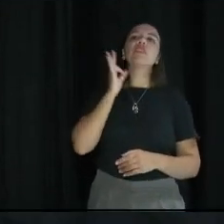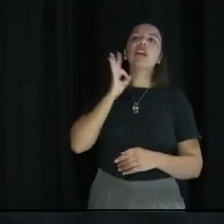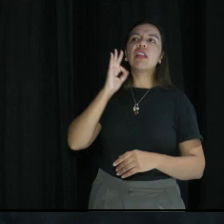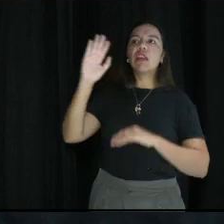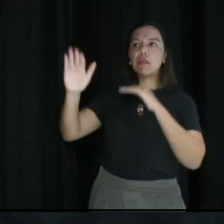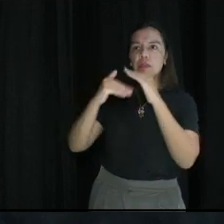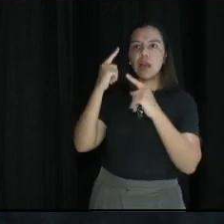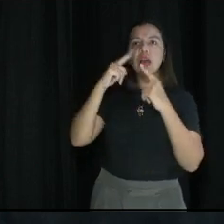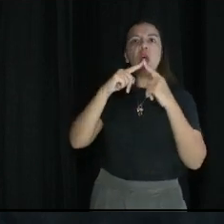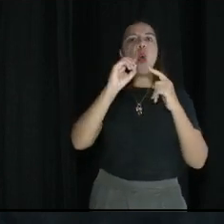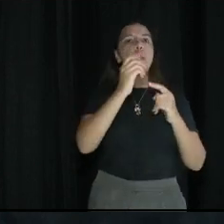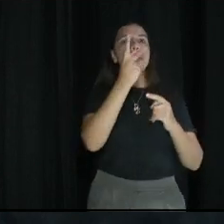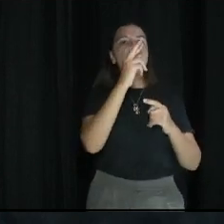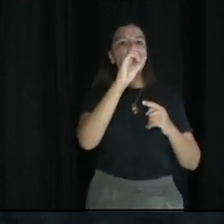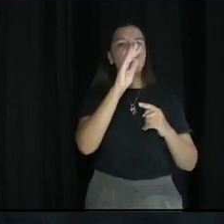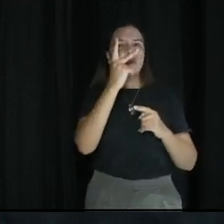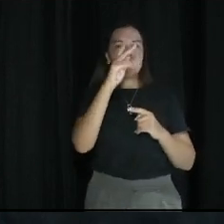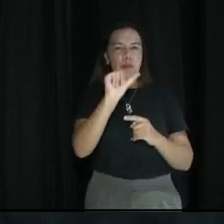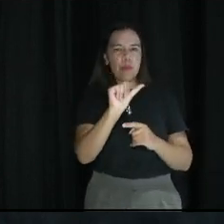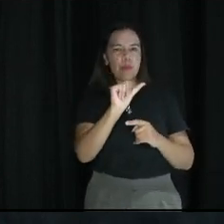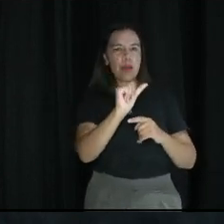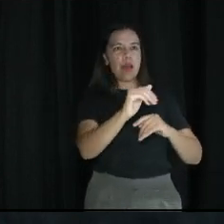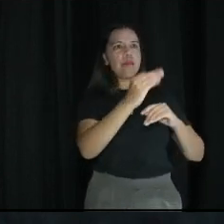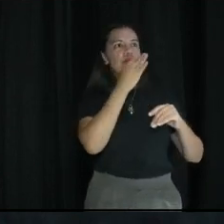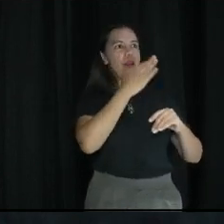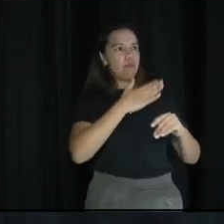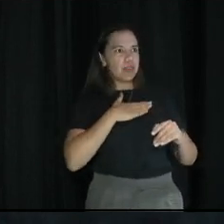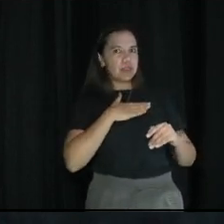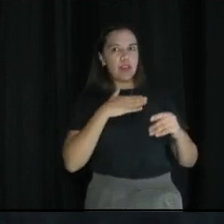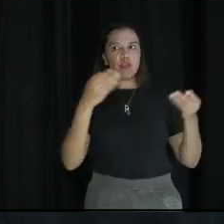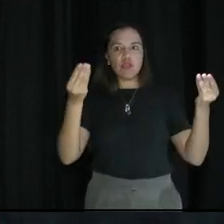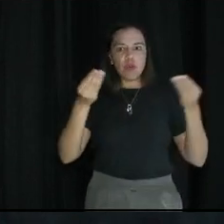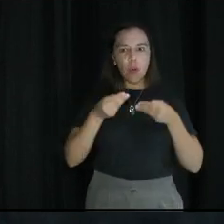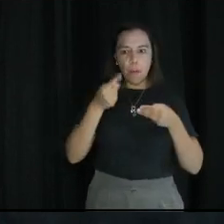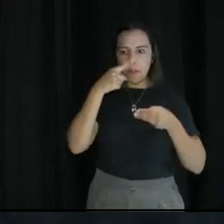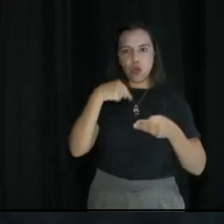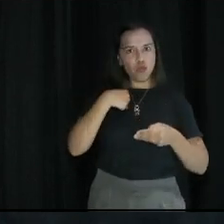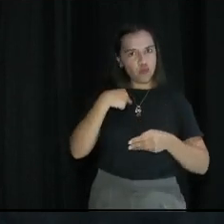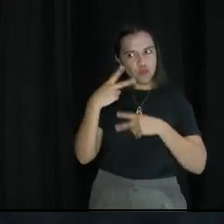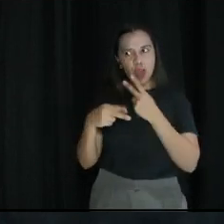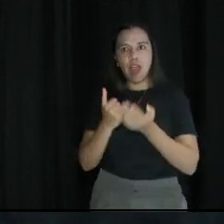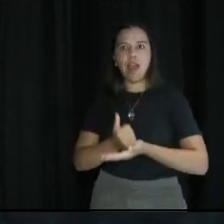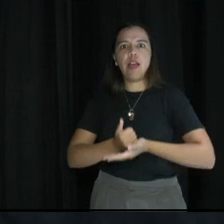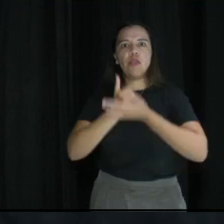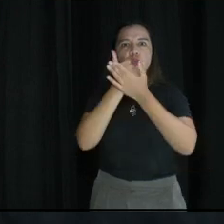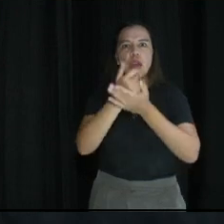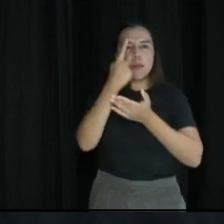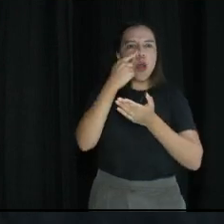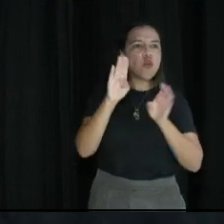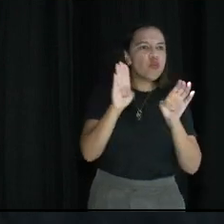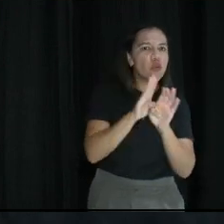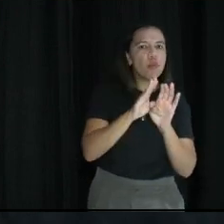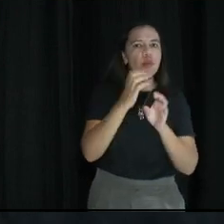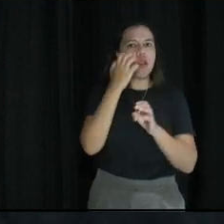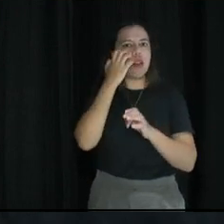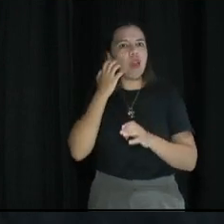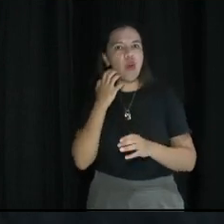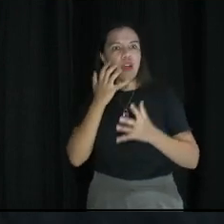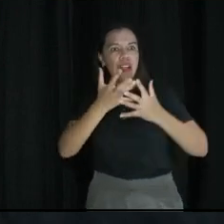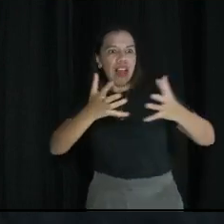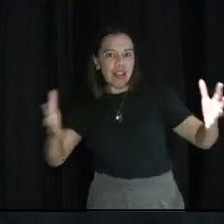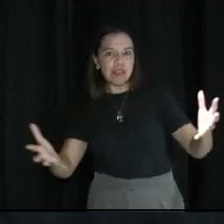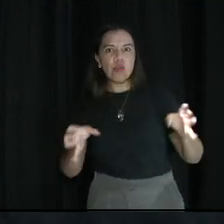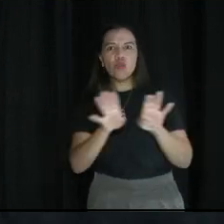parte de Profepa, precisamente para poderlos apoyar en cuanto al manejo de los ejemplares, cuando se trata de ejemplares de este tipo.